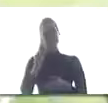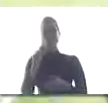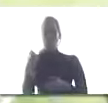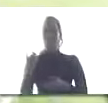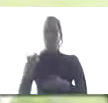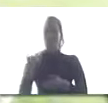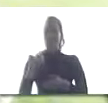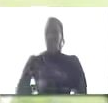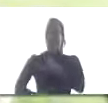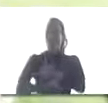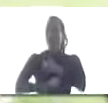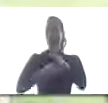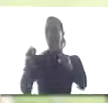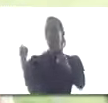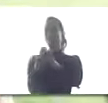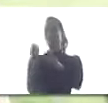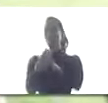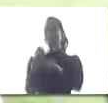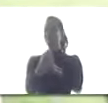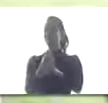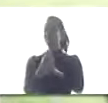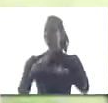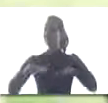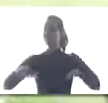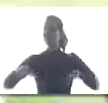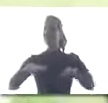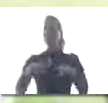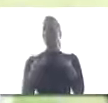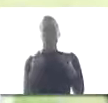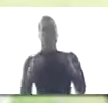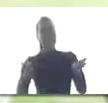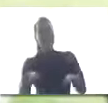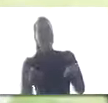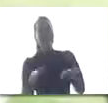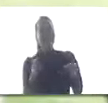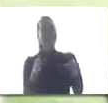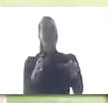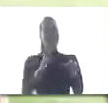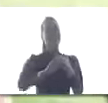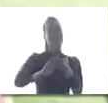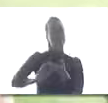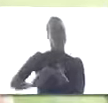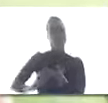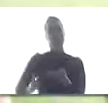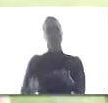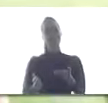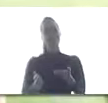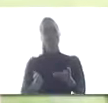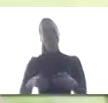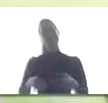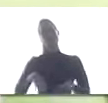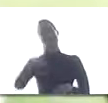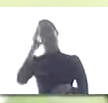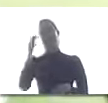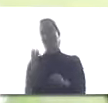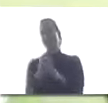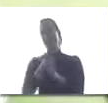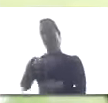por trabajar en nuestro territorio, Medellín, y más en esta comuna 3 Manrique, donde